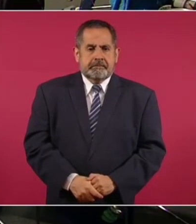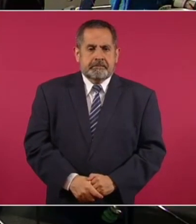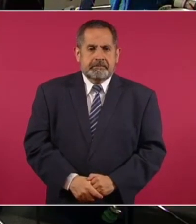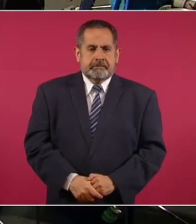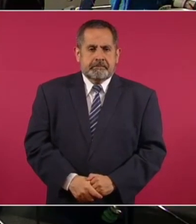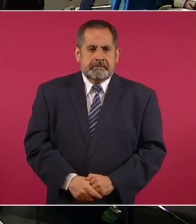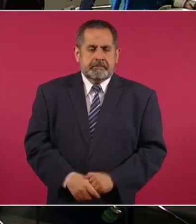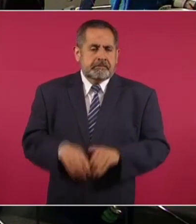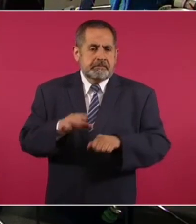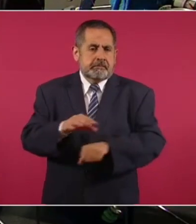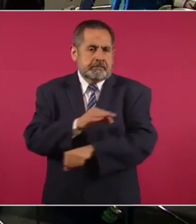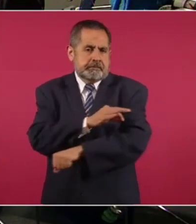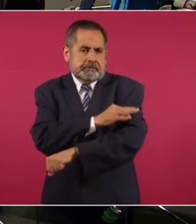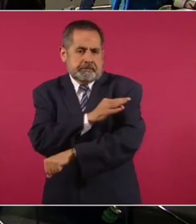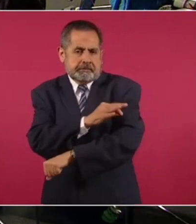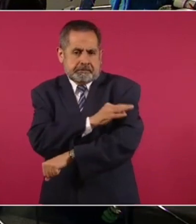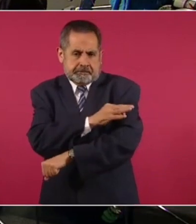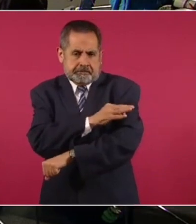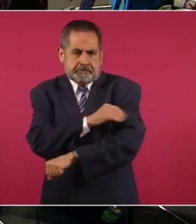Vacunación.